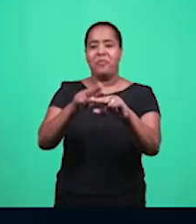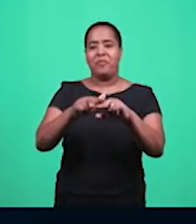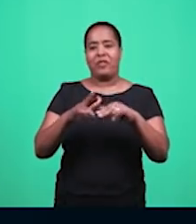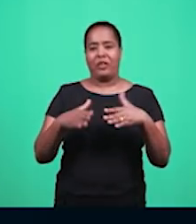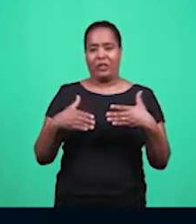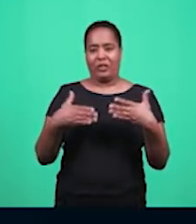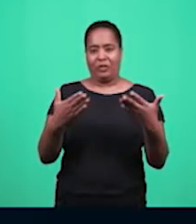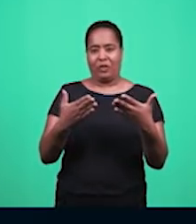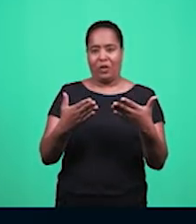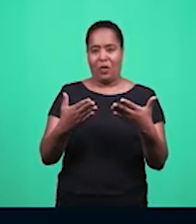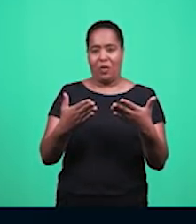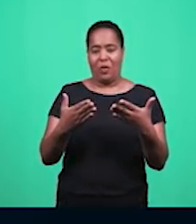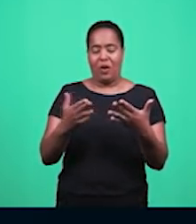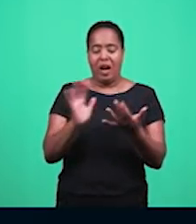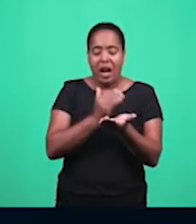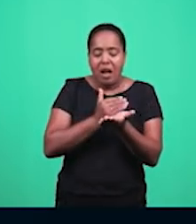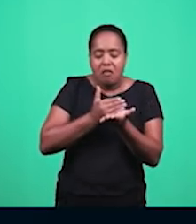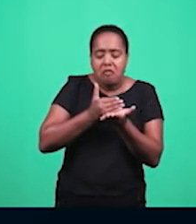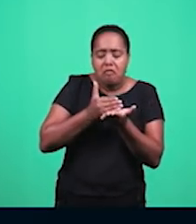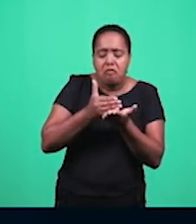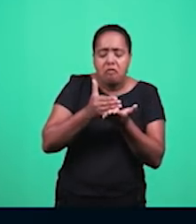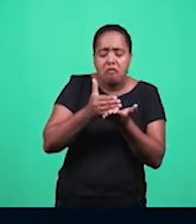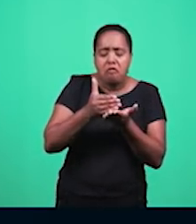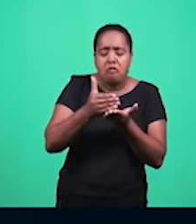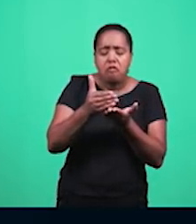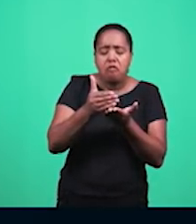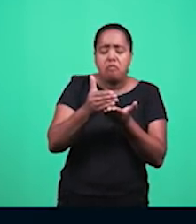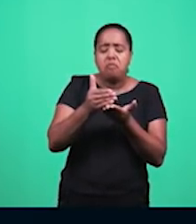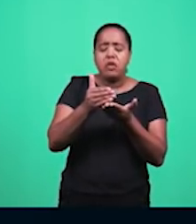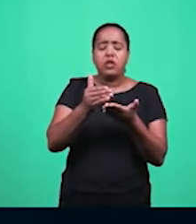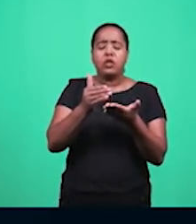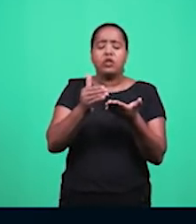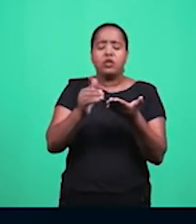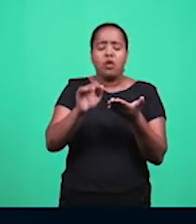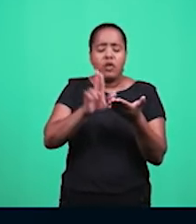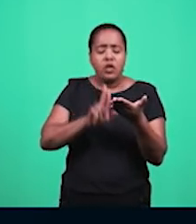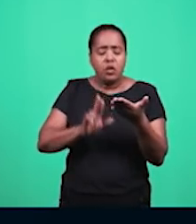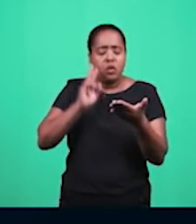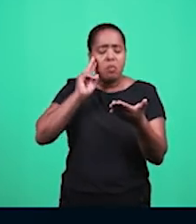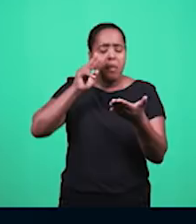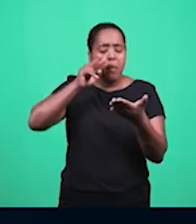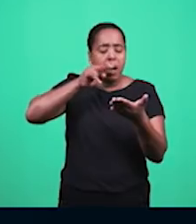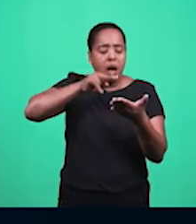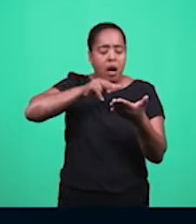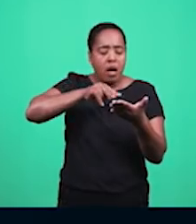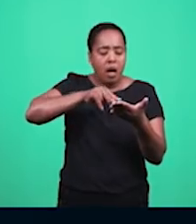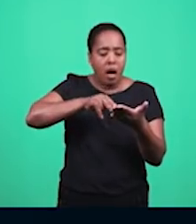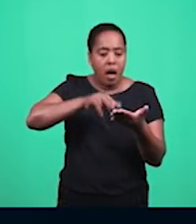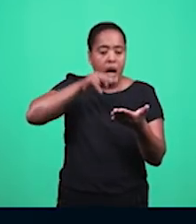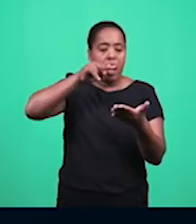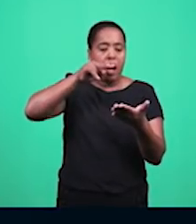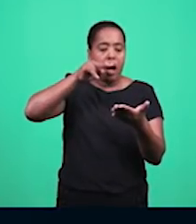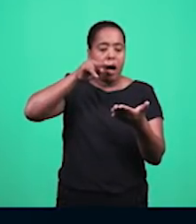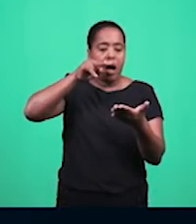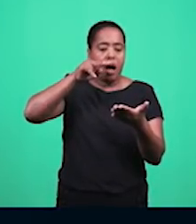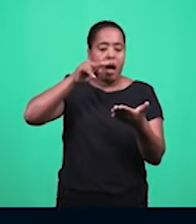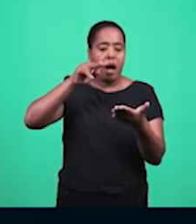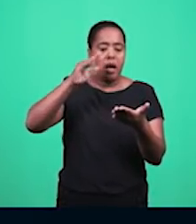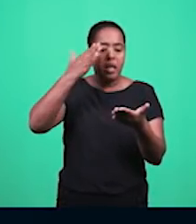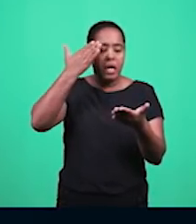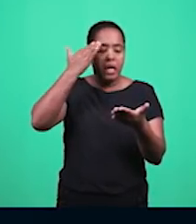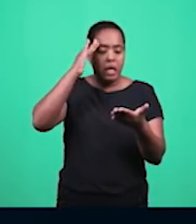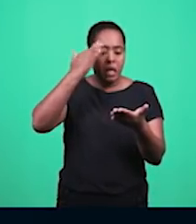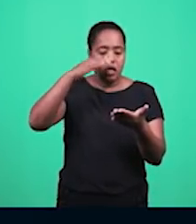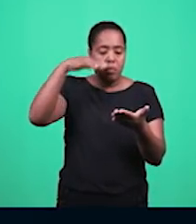pasó a ser maestra cuando ella alcanza en la palabra la revelación del templo